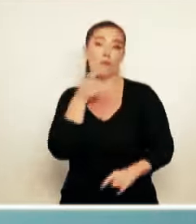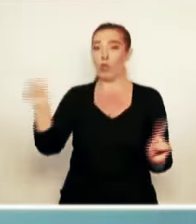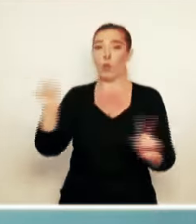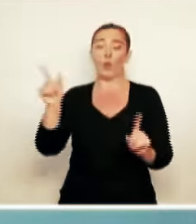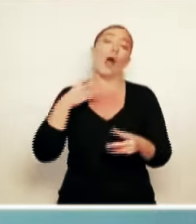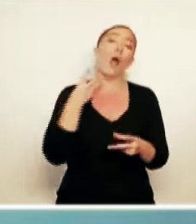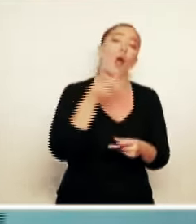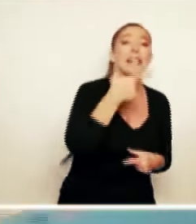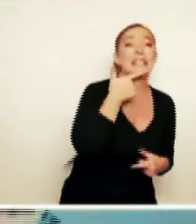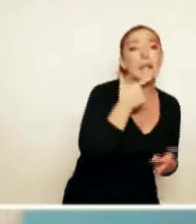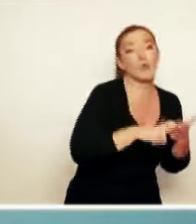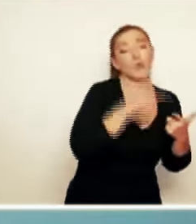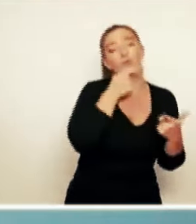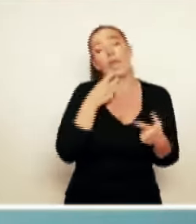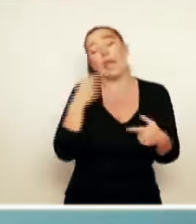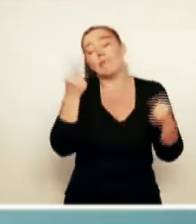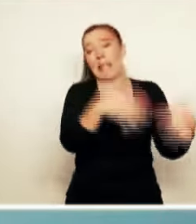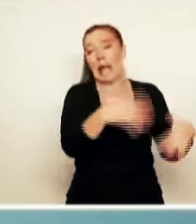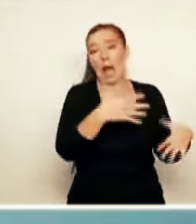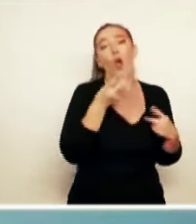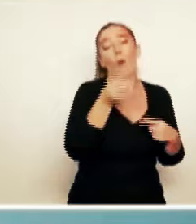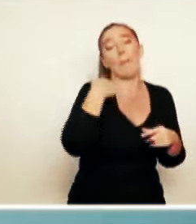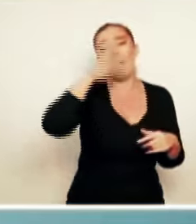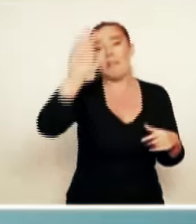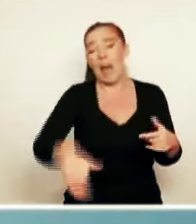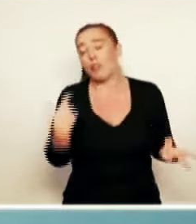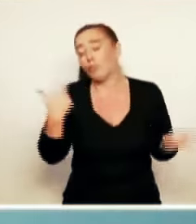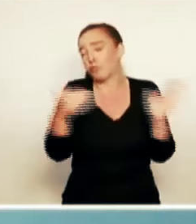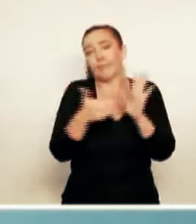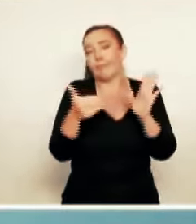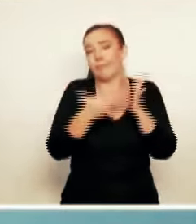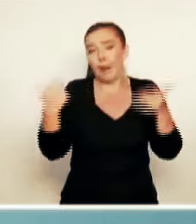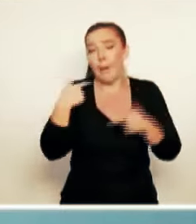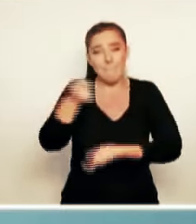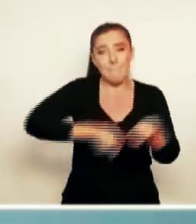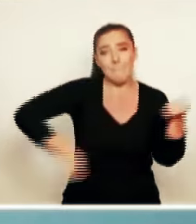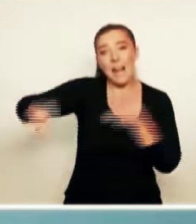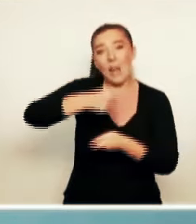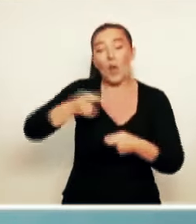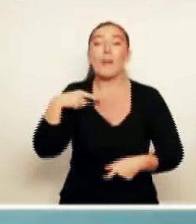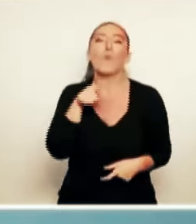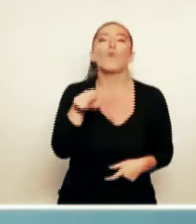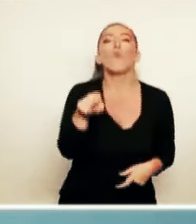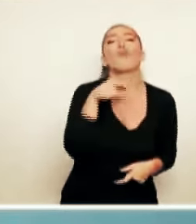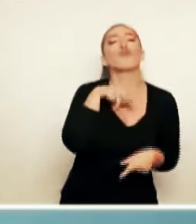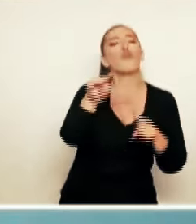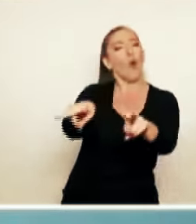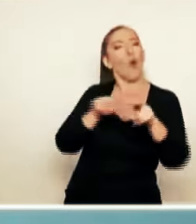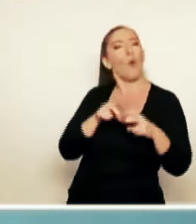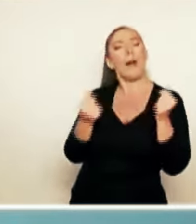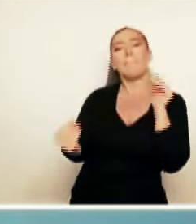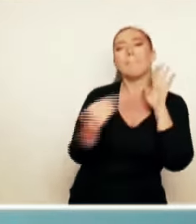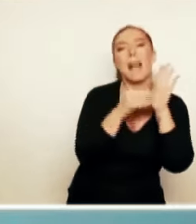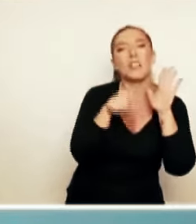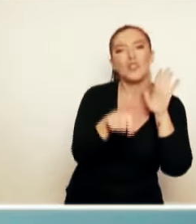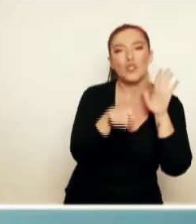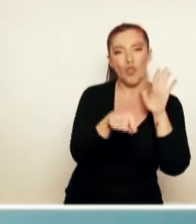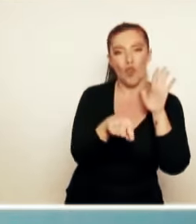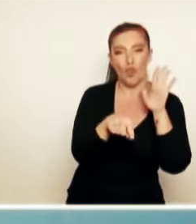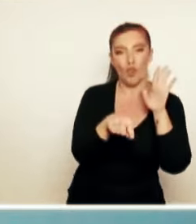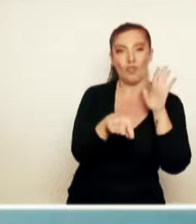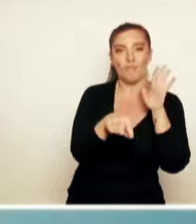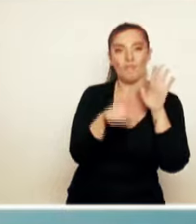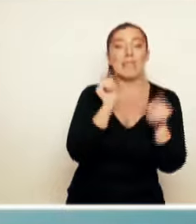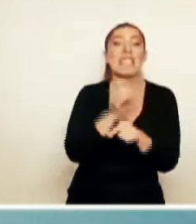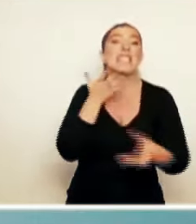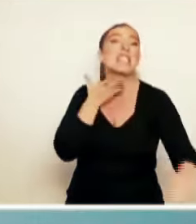el Samsung, si es más caro, compras uno más barato. Eso es mercado. Pero cuando vos estás cobrando estos precios, con demanda cautiva